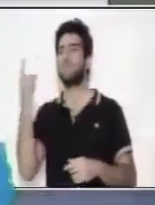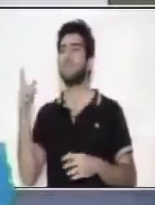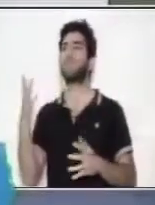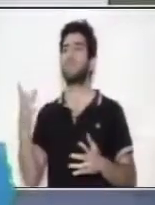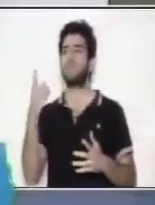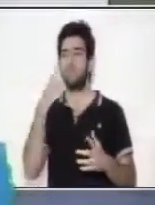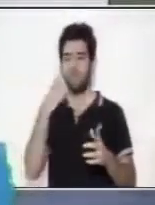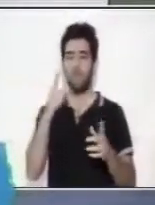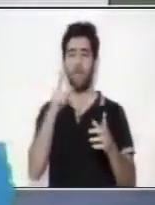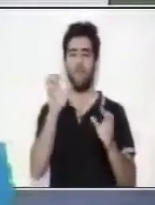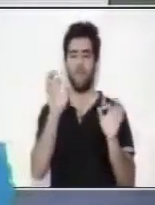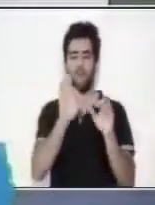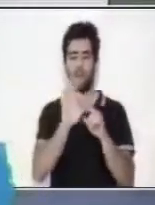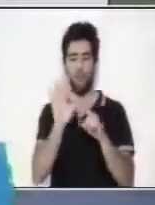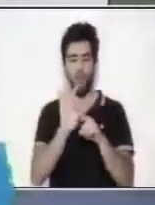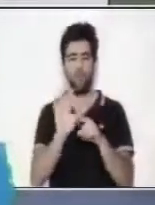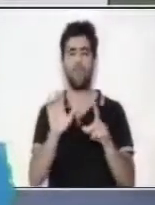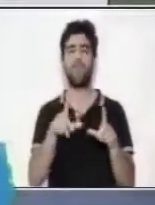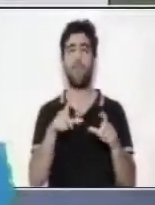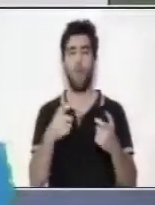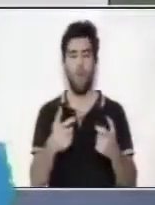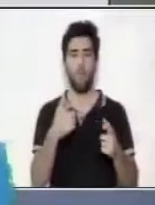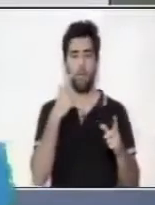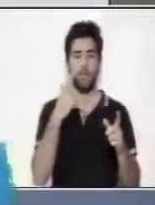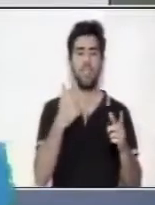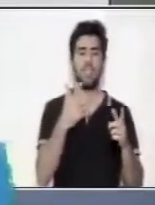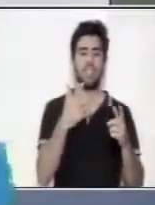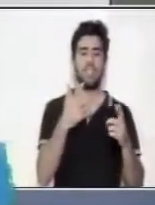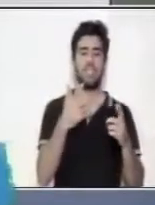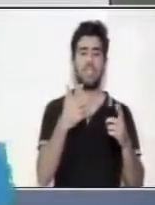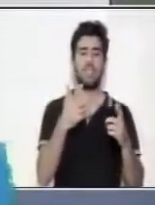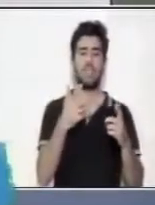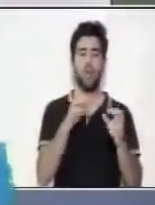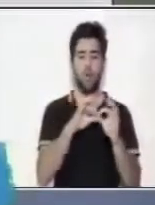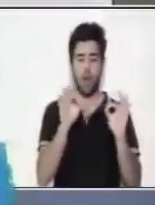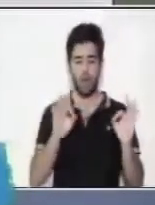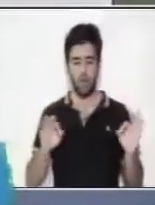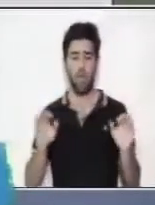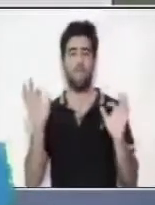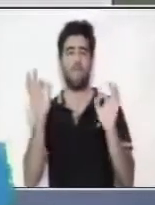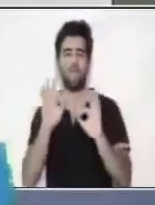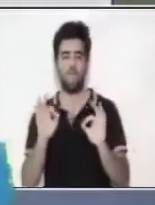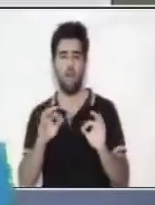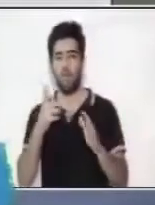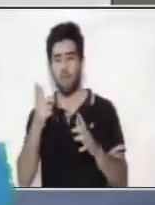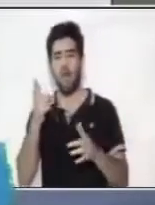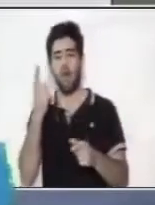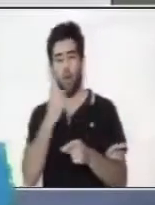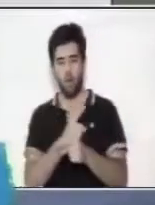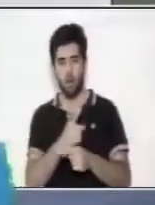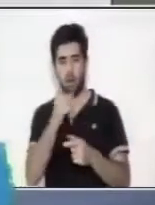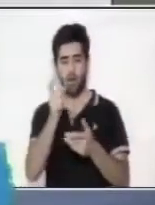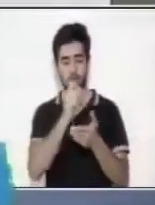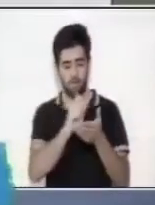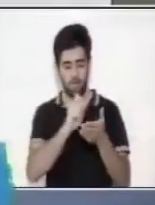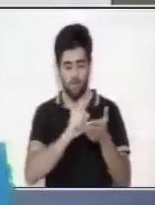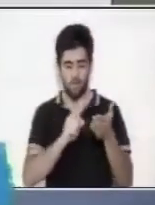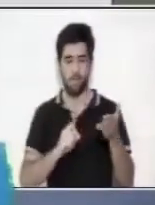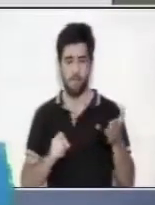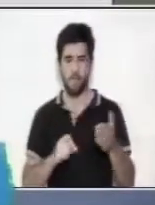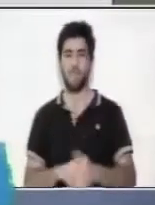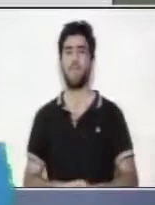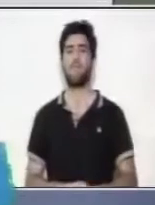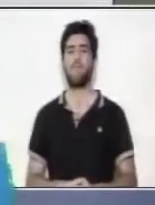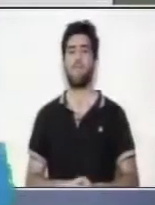últimas funciones de científicos de la lengua, lo que es la sintaxis. Nosotros, si hacemos un recordatorio, hemos estado hablando